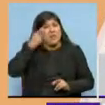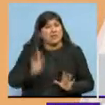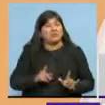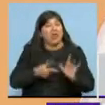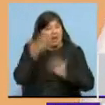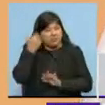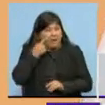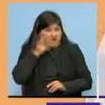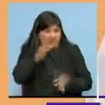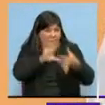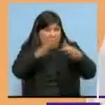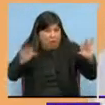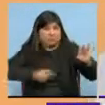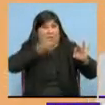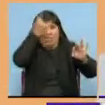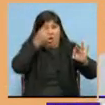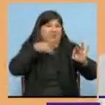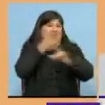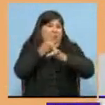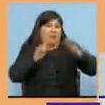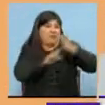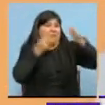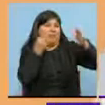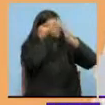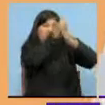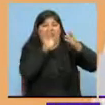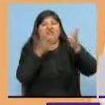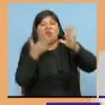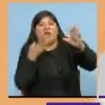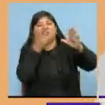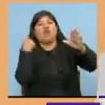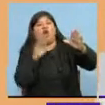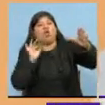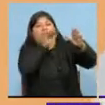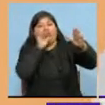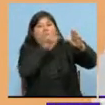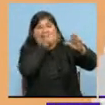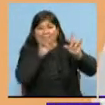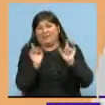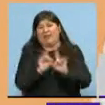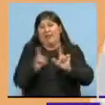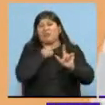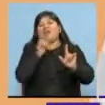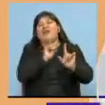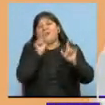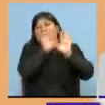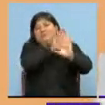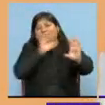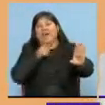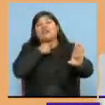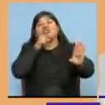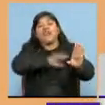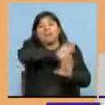con el gobierno para que en alguna comitiva que vayan nos lleven y podamos entrar gratuitamente a los